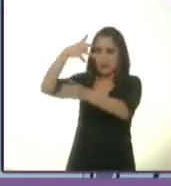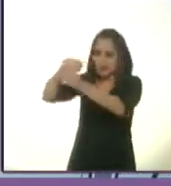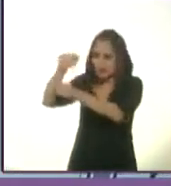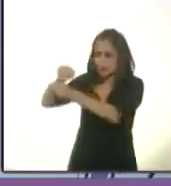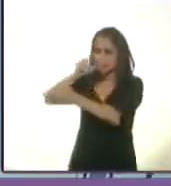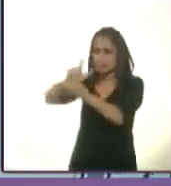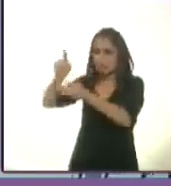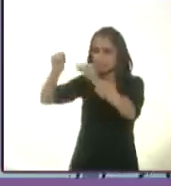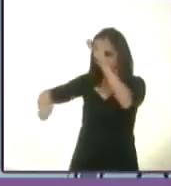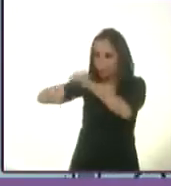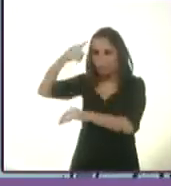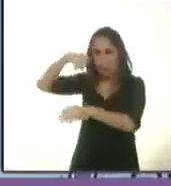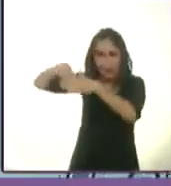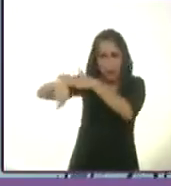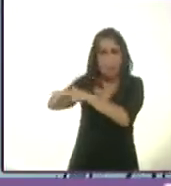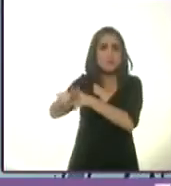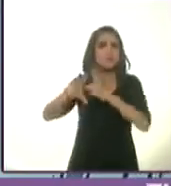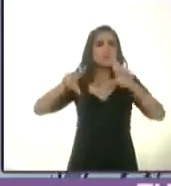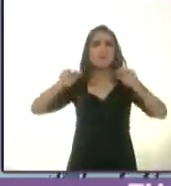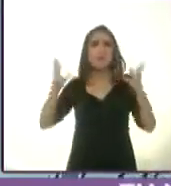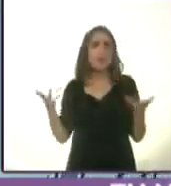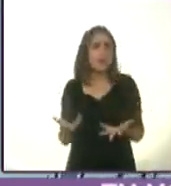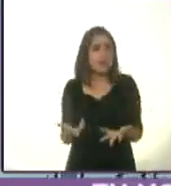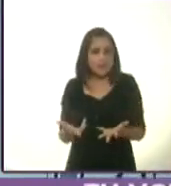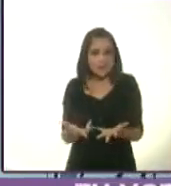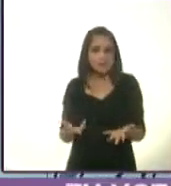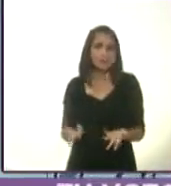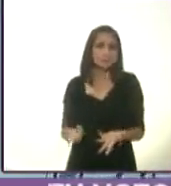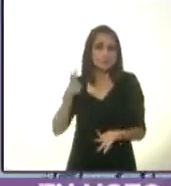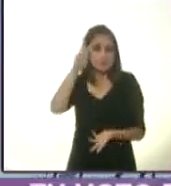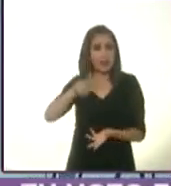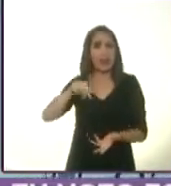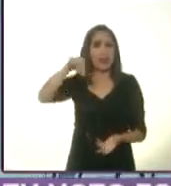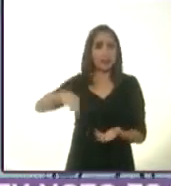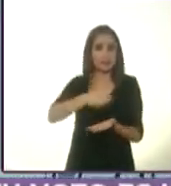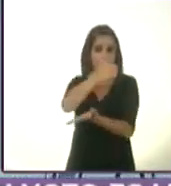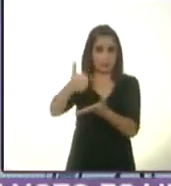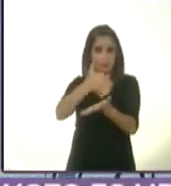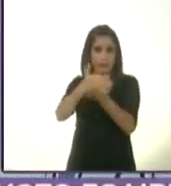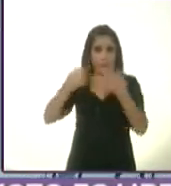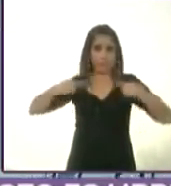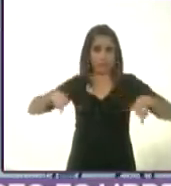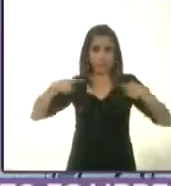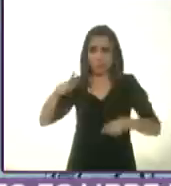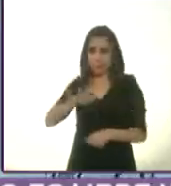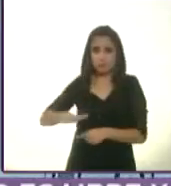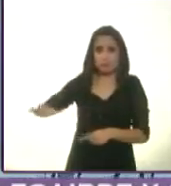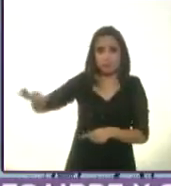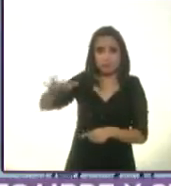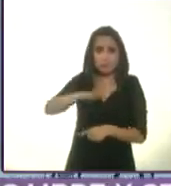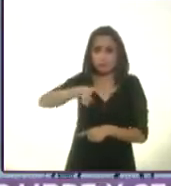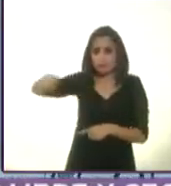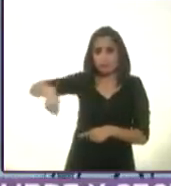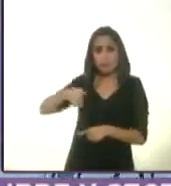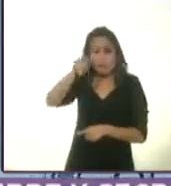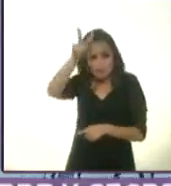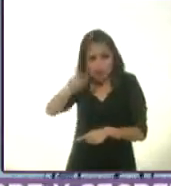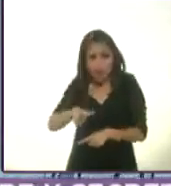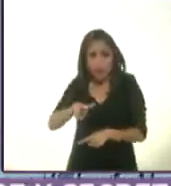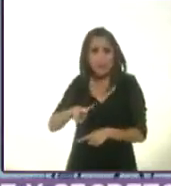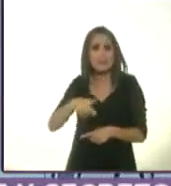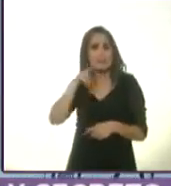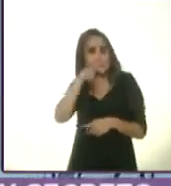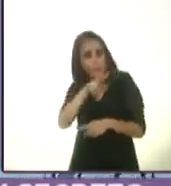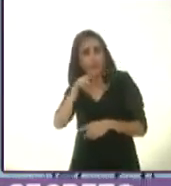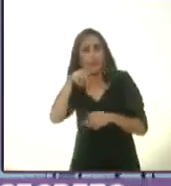del metro dejando realmente que la ciudadanía pues realmente pierda todo